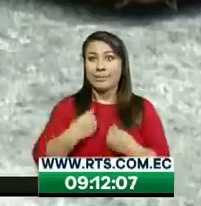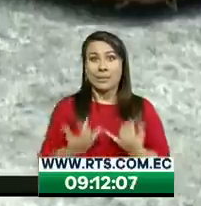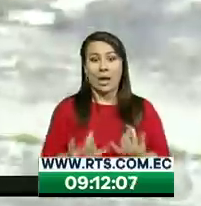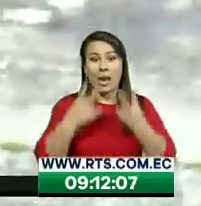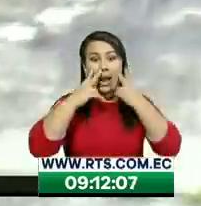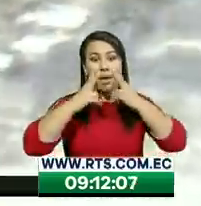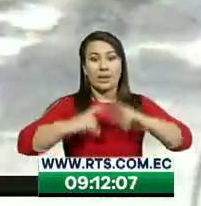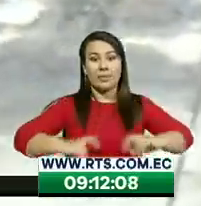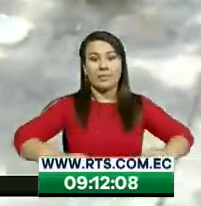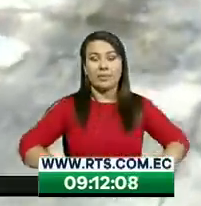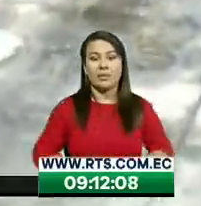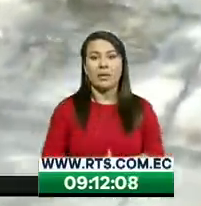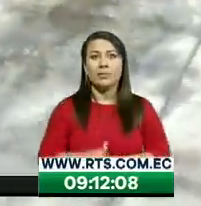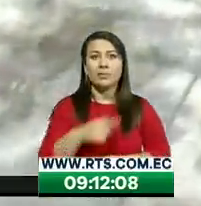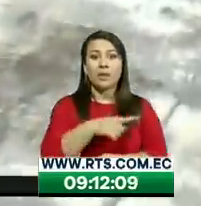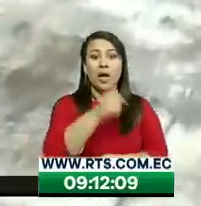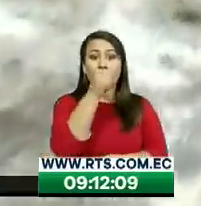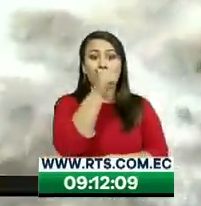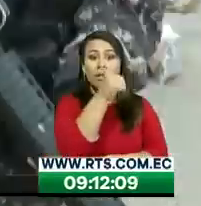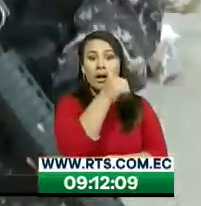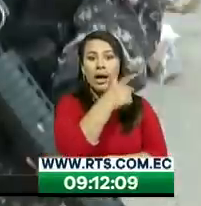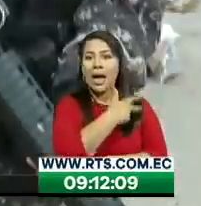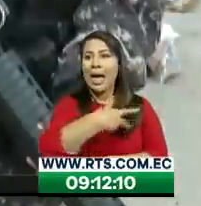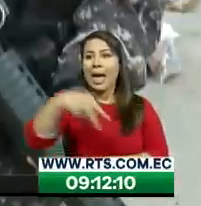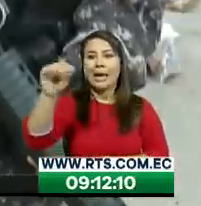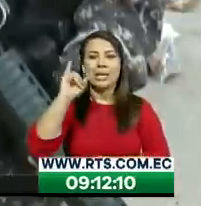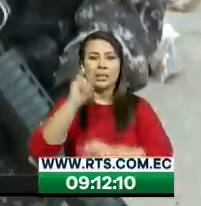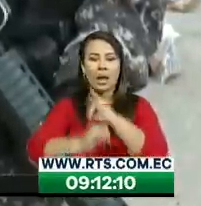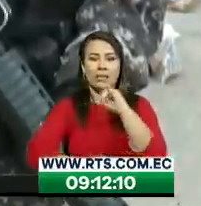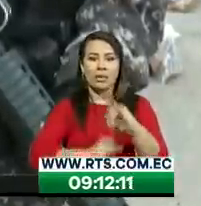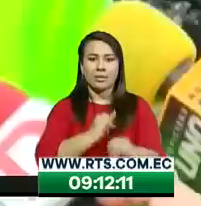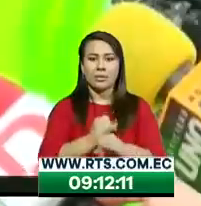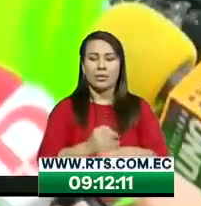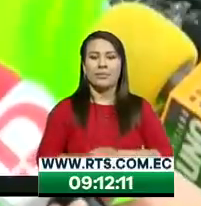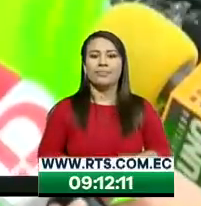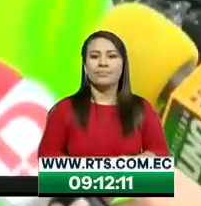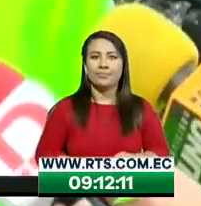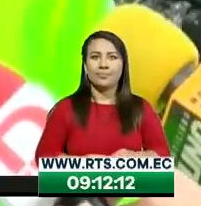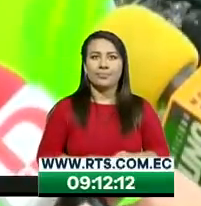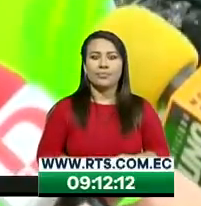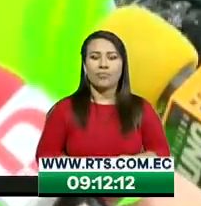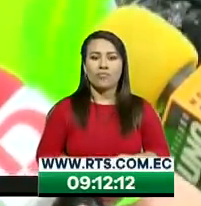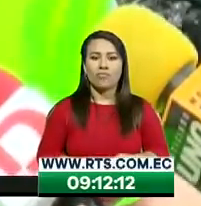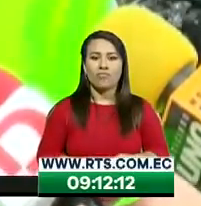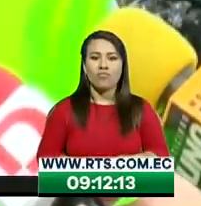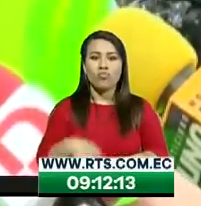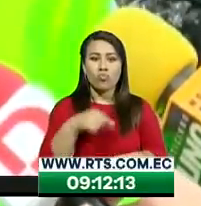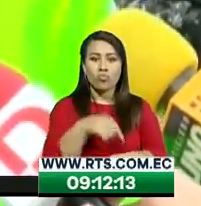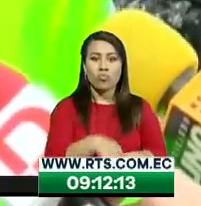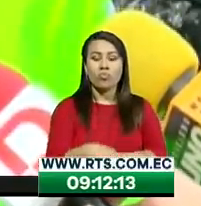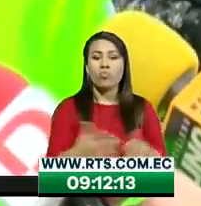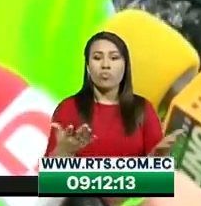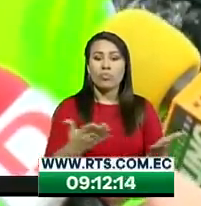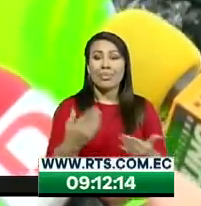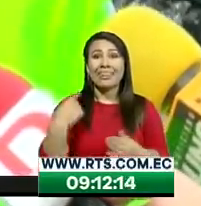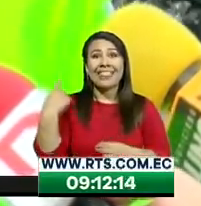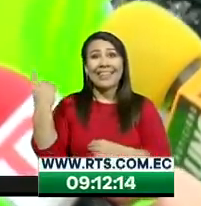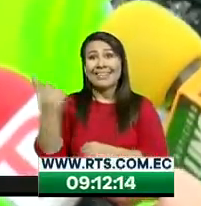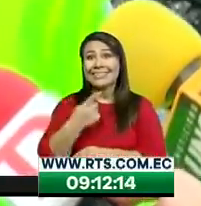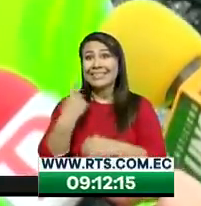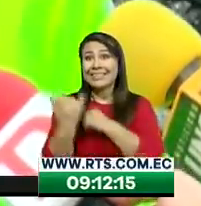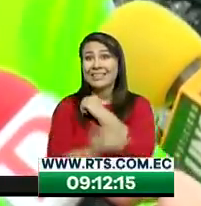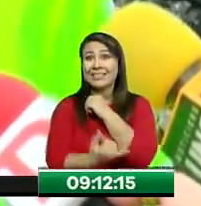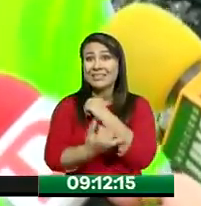moradores, lamentablemente, no pueden vivir. Mi estimado amigo, buen día. ¿Qué está pasando? Muy buenos días, mi estimado. Primeramente, gracias por